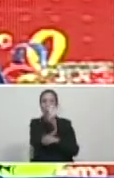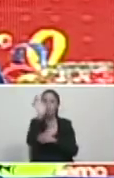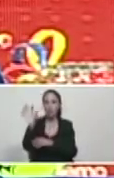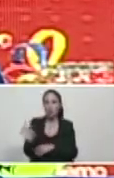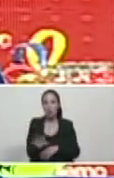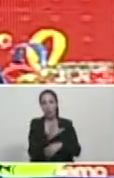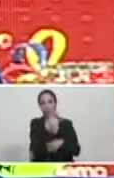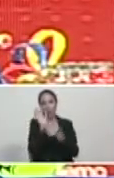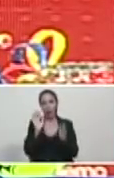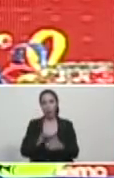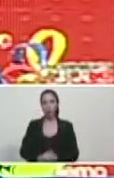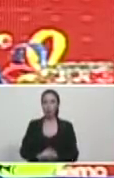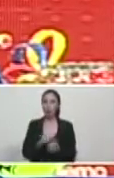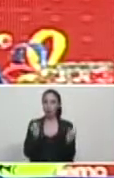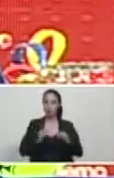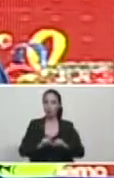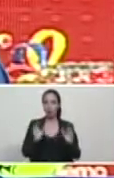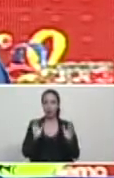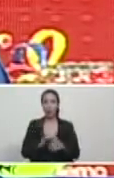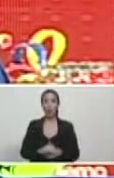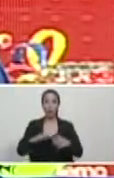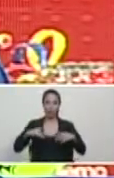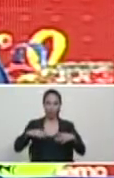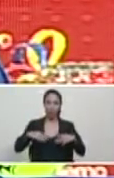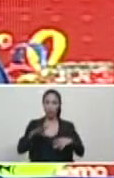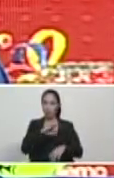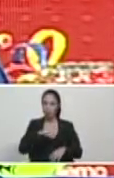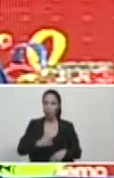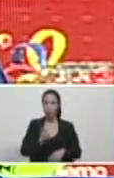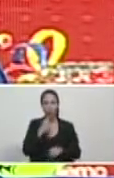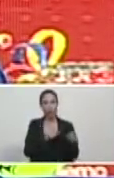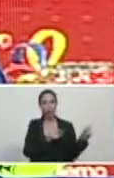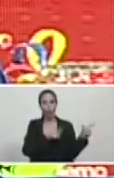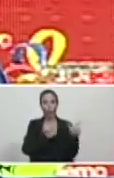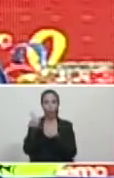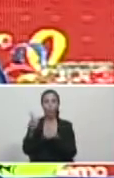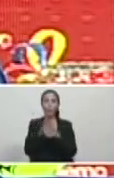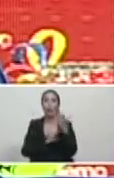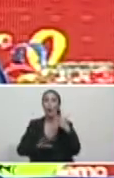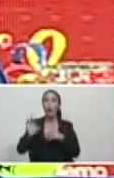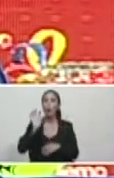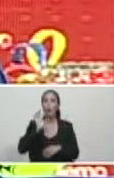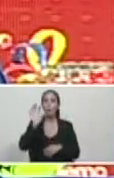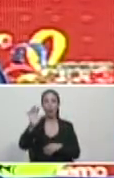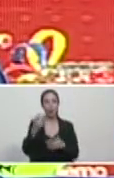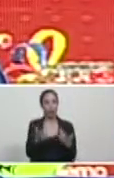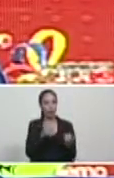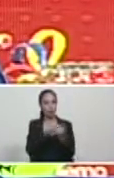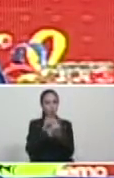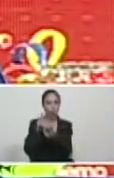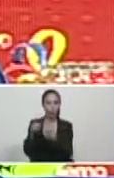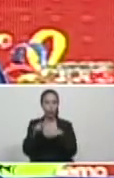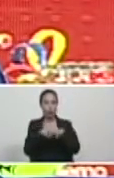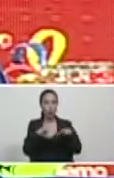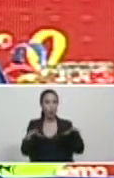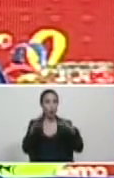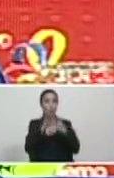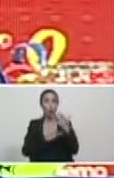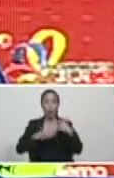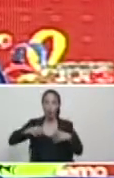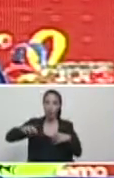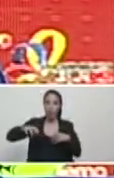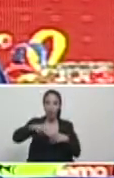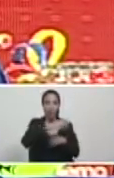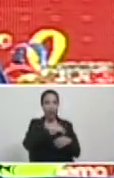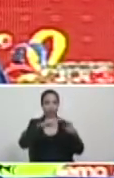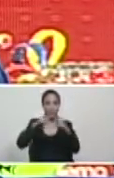lo permiten, seguramente en las vacaciones ustedes vayan por todo el país a conocer a los muchachos y muchachas de todos los estados y a llevarle